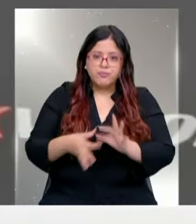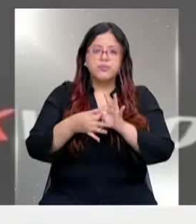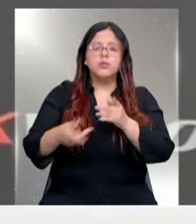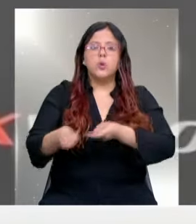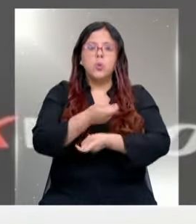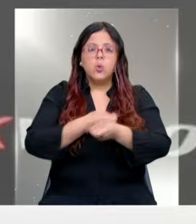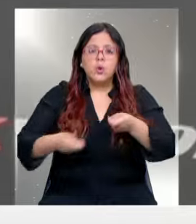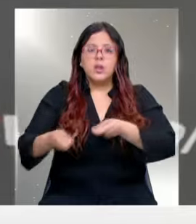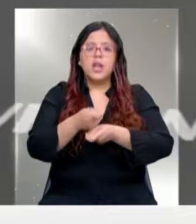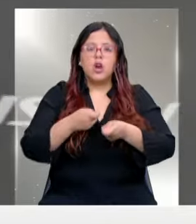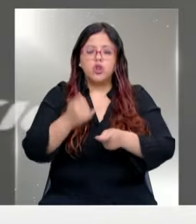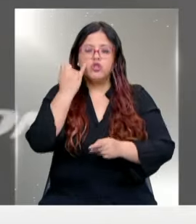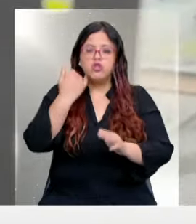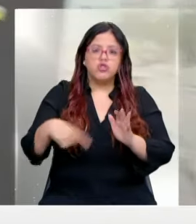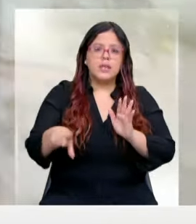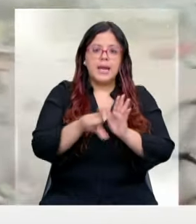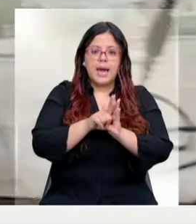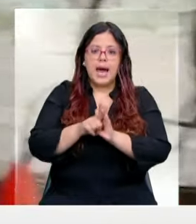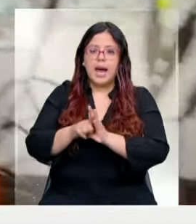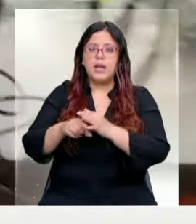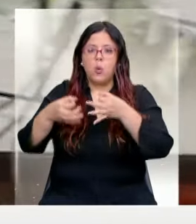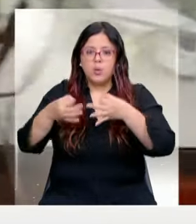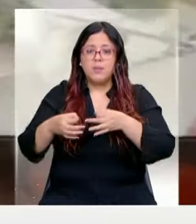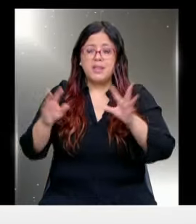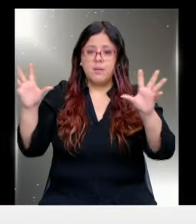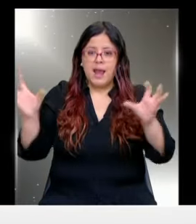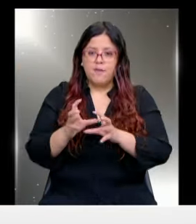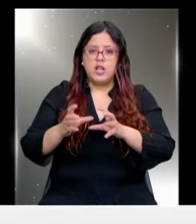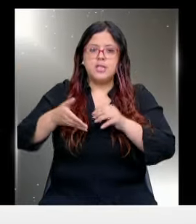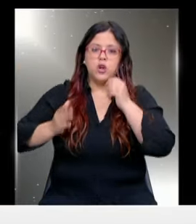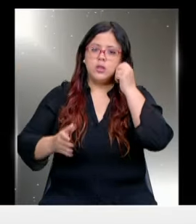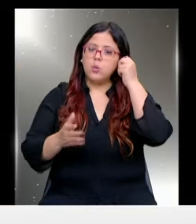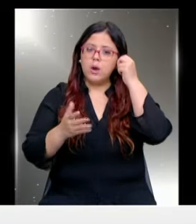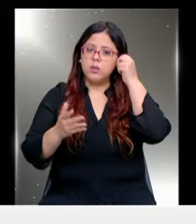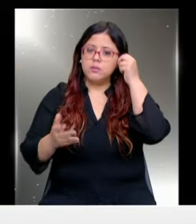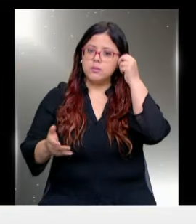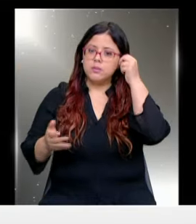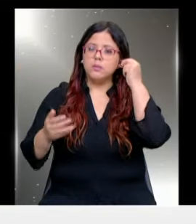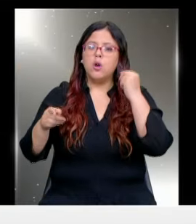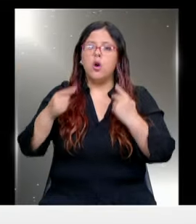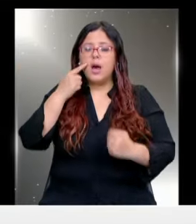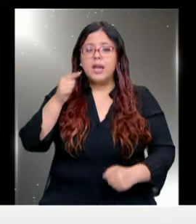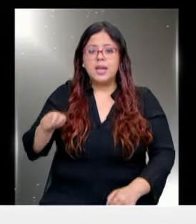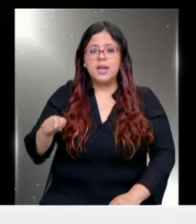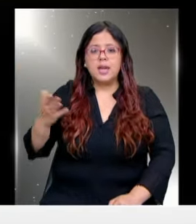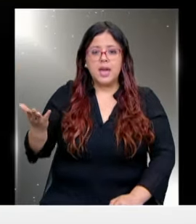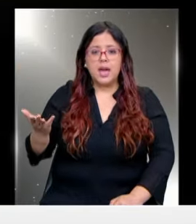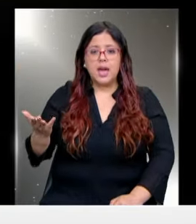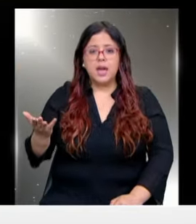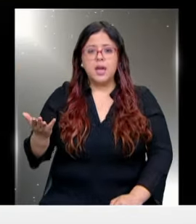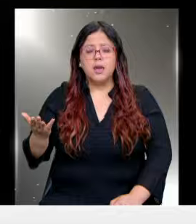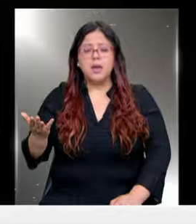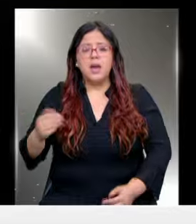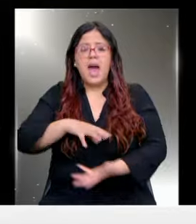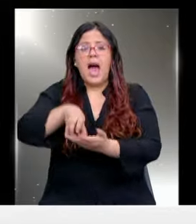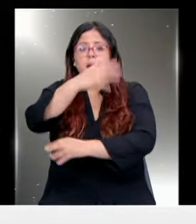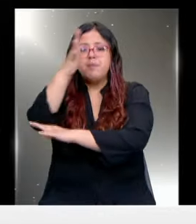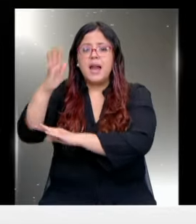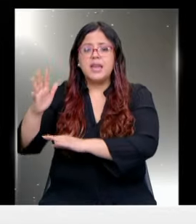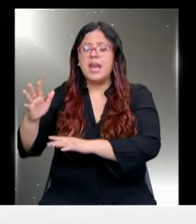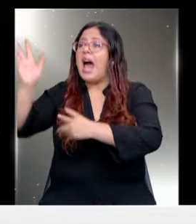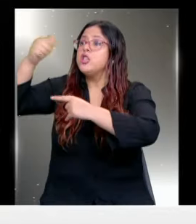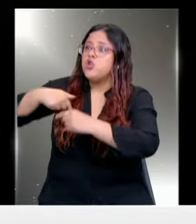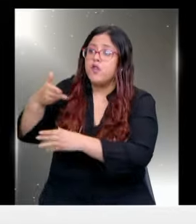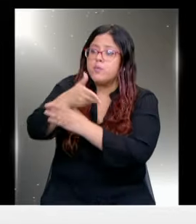negocio clandestino que mantuvieron gracias a la violencia. Allí al lado del parque. Y espérame, yo voy con la pistola. Yo la